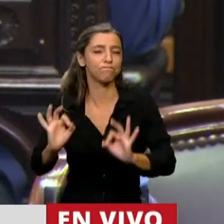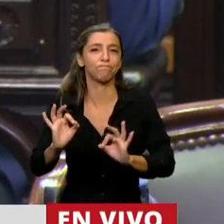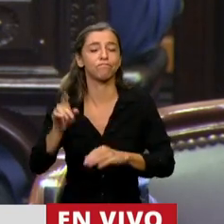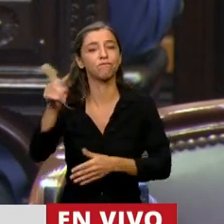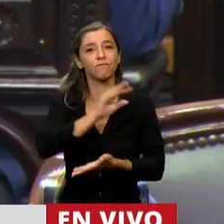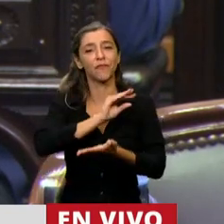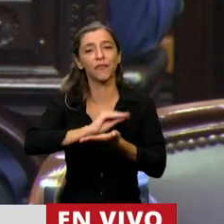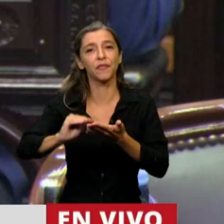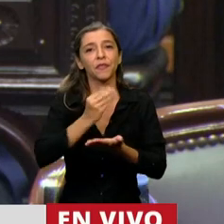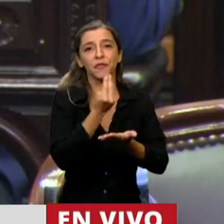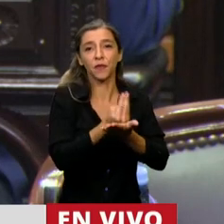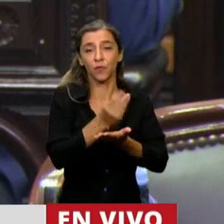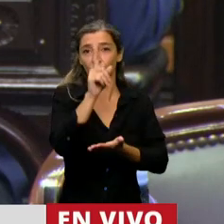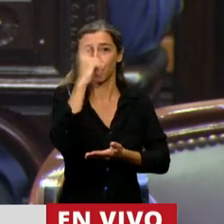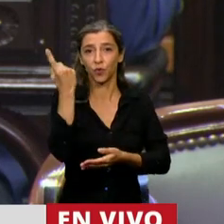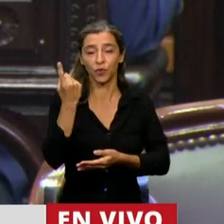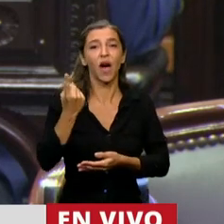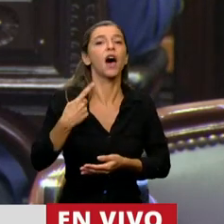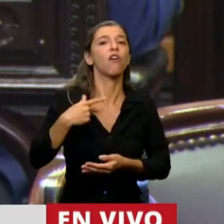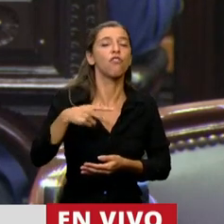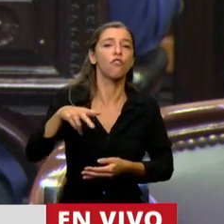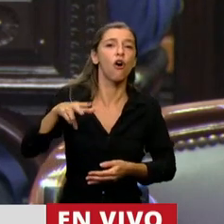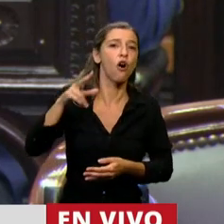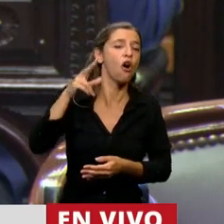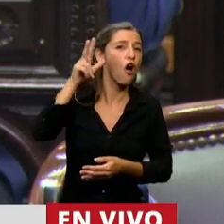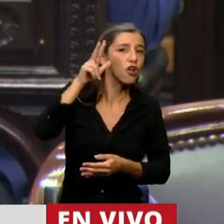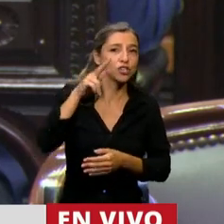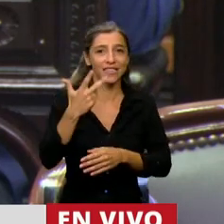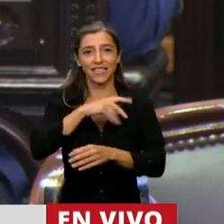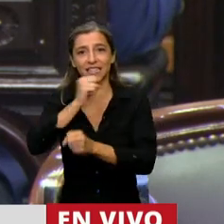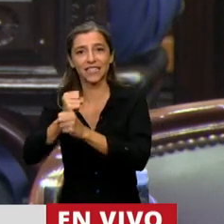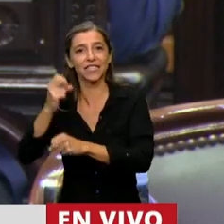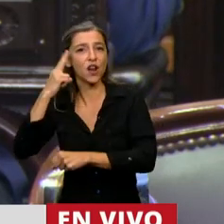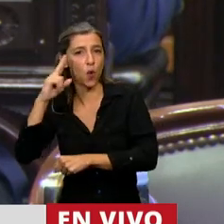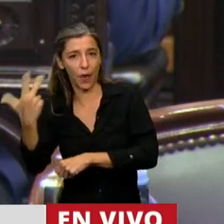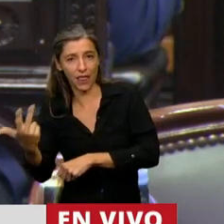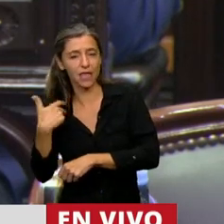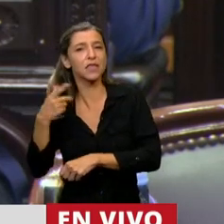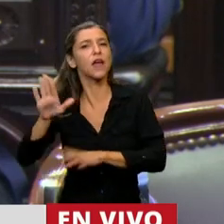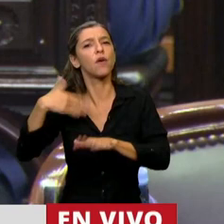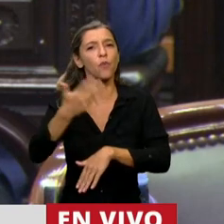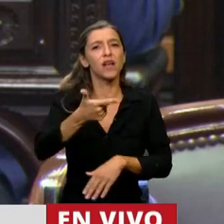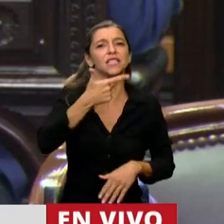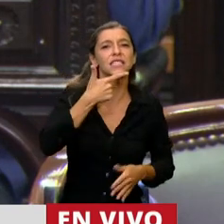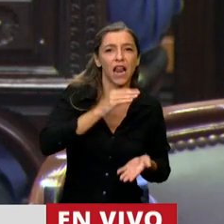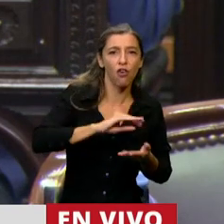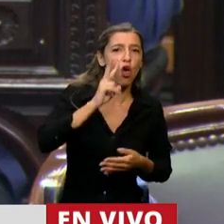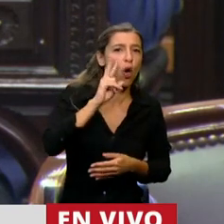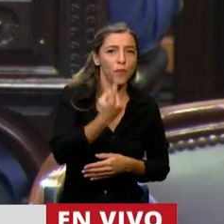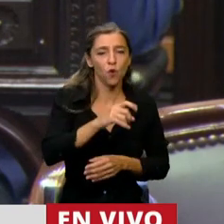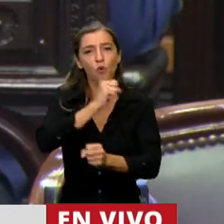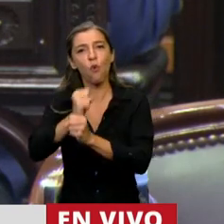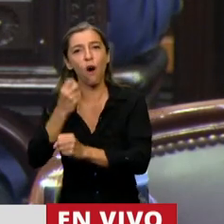el 93 y fue senador del 2001 al 2003,